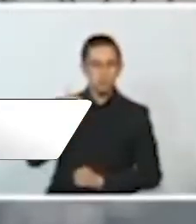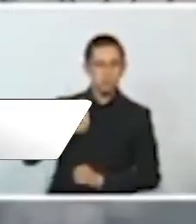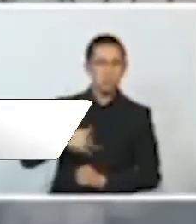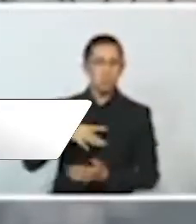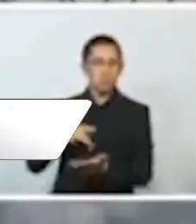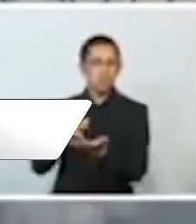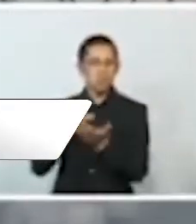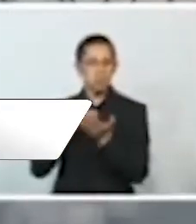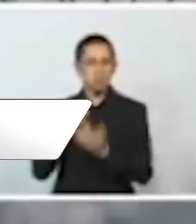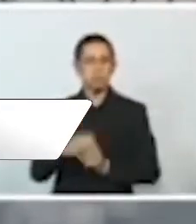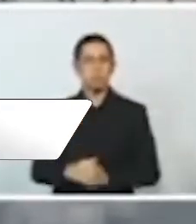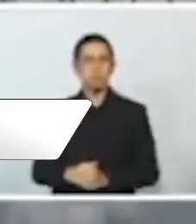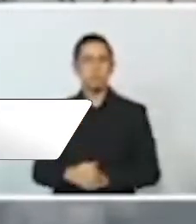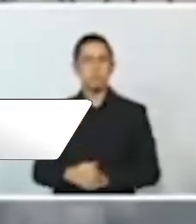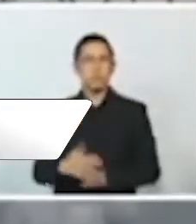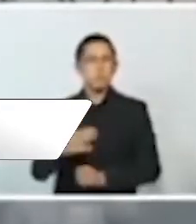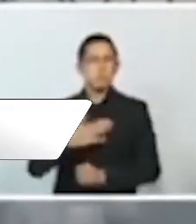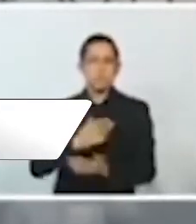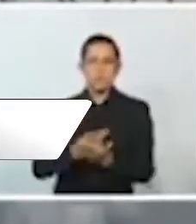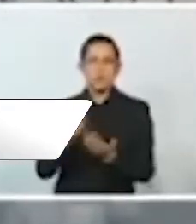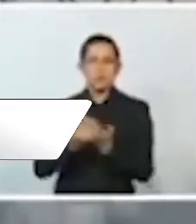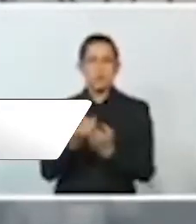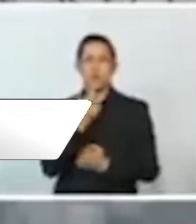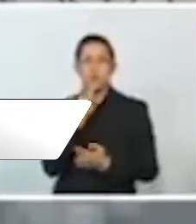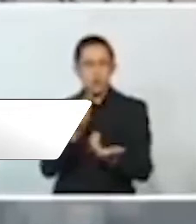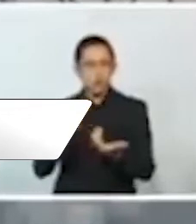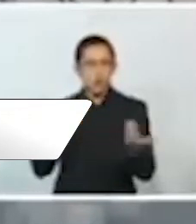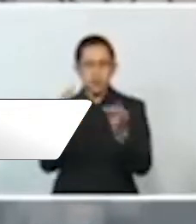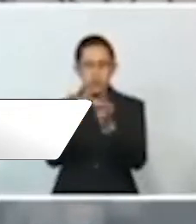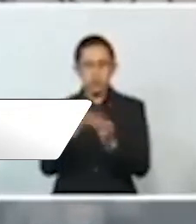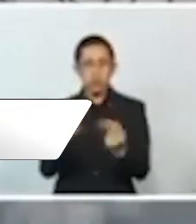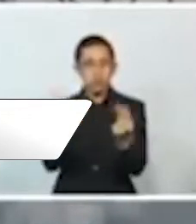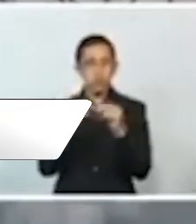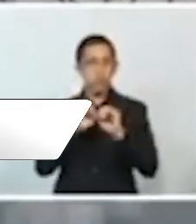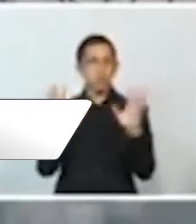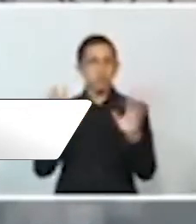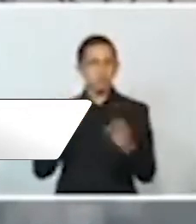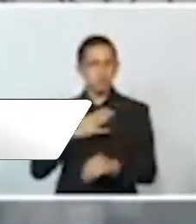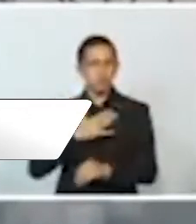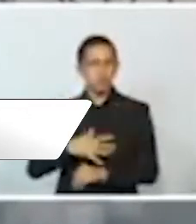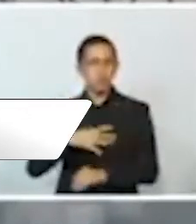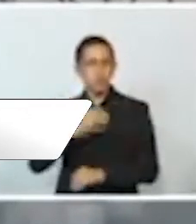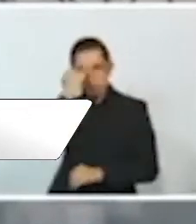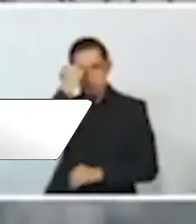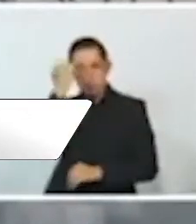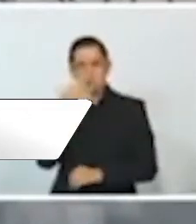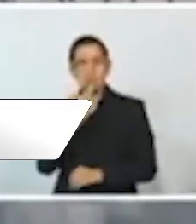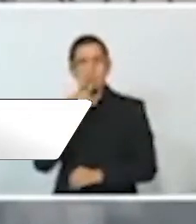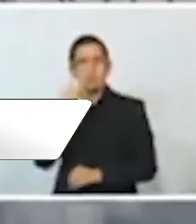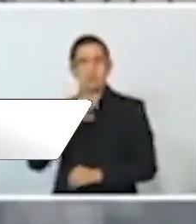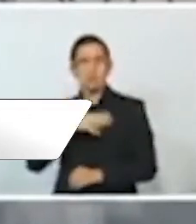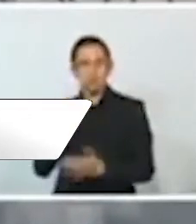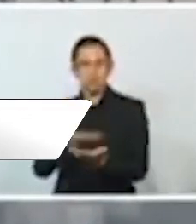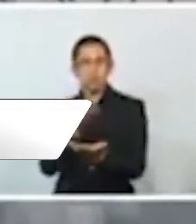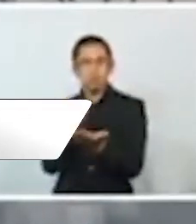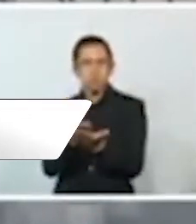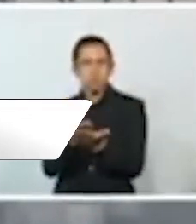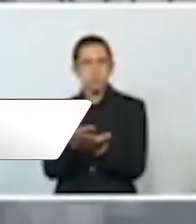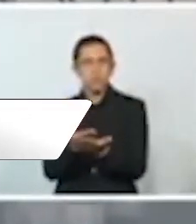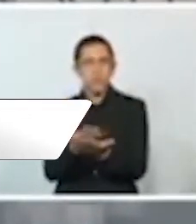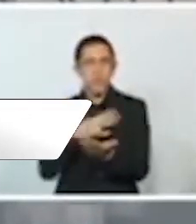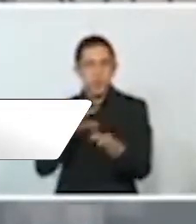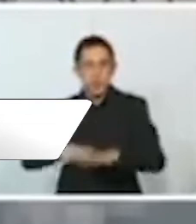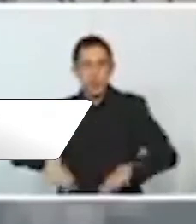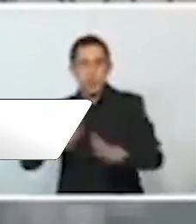y certeras, el abanderado del PRI, Javier Javicho Cetina, destacó por su experiencia y presentar las mejores propuestas durante el debate